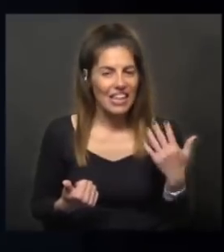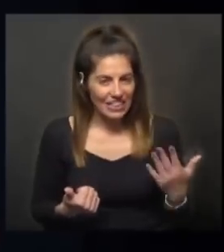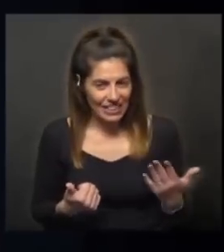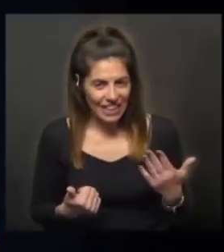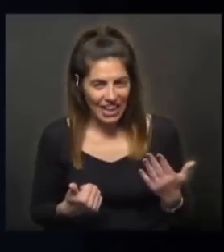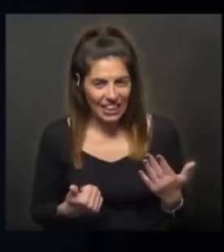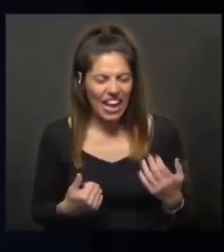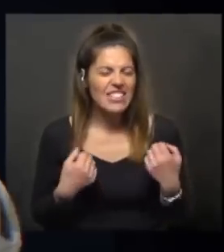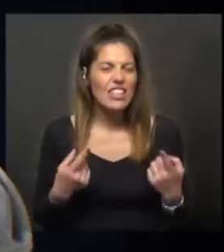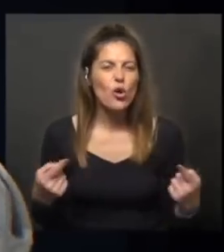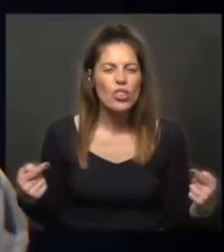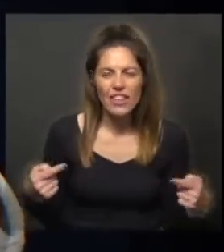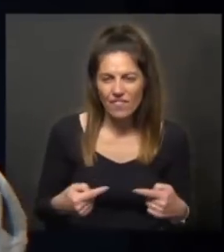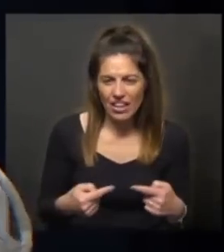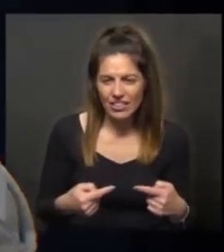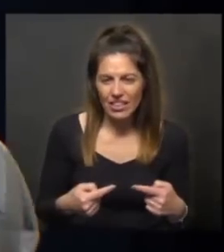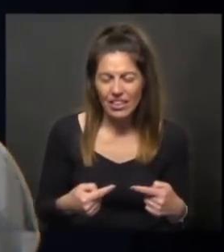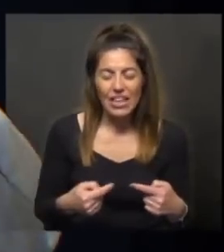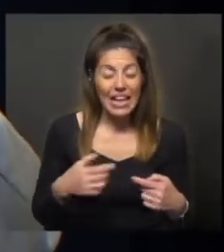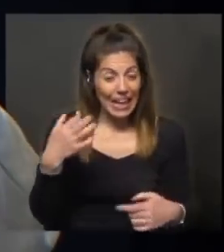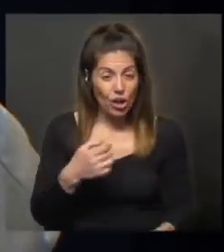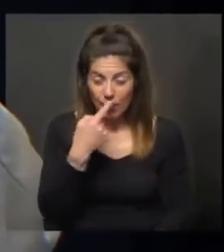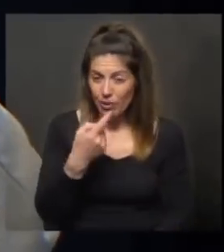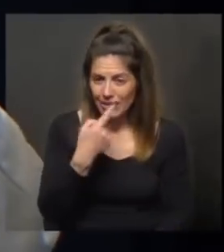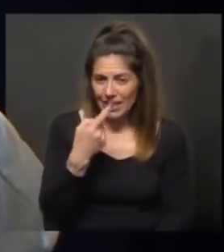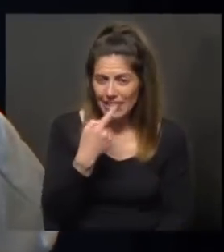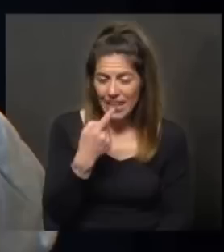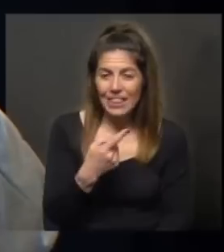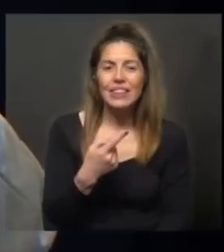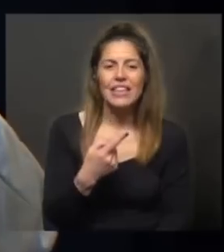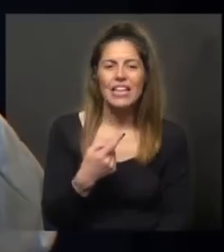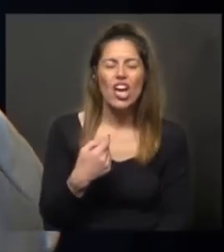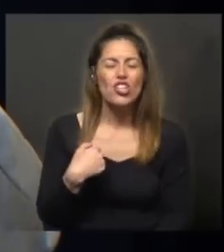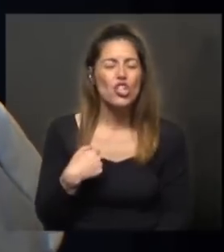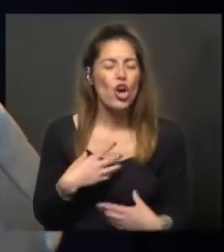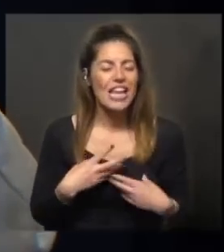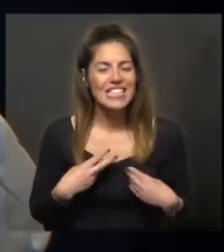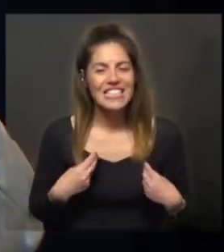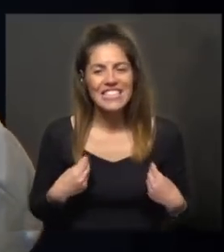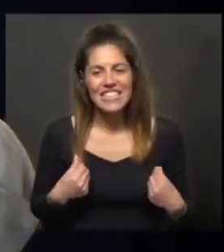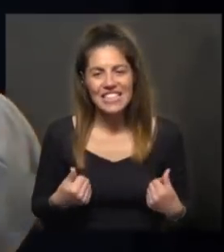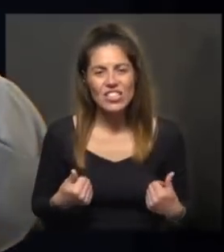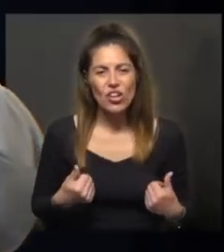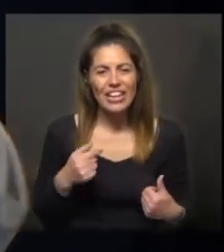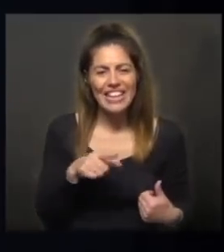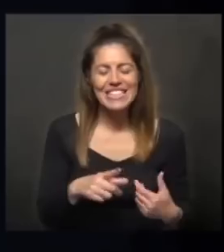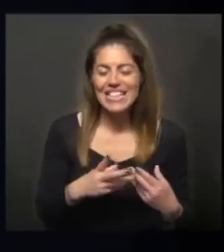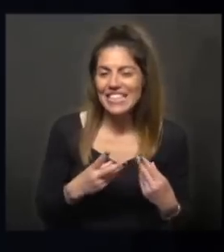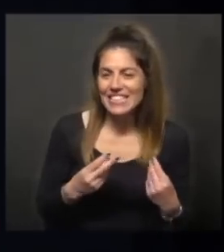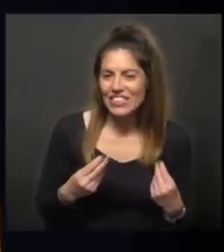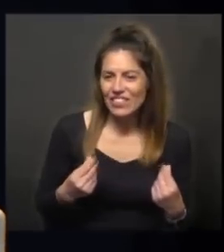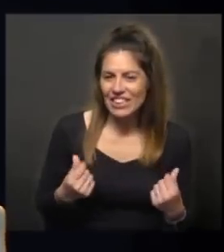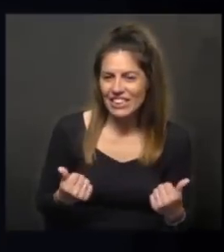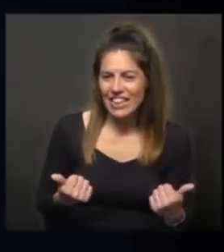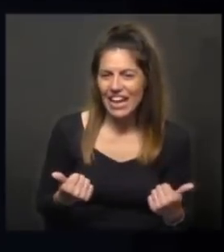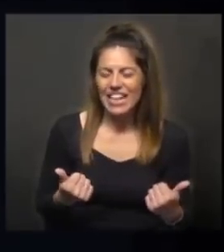ahí se dio todo un debate que me parece que es muy interesante porque yo tengo la sensación que las esa sensibilidad